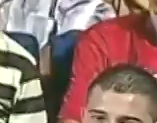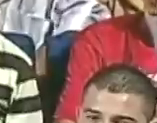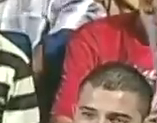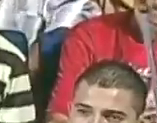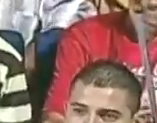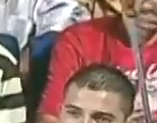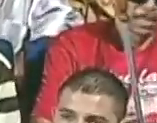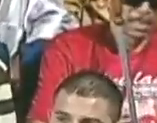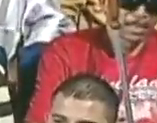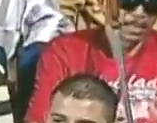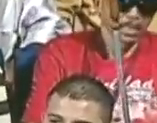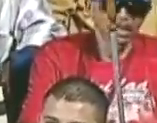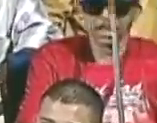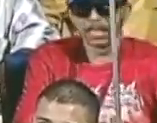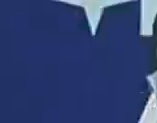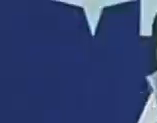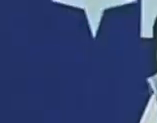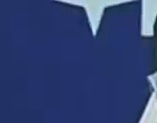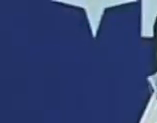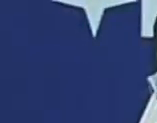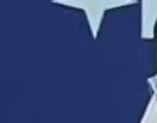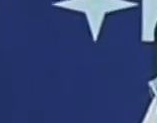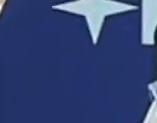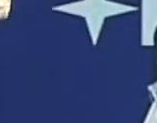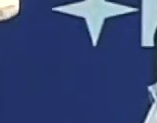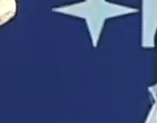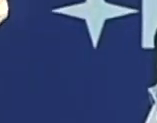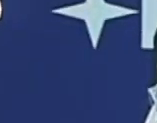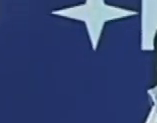participativas o es el golpe de Estado que ellos quisieran.